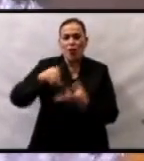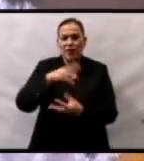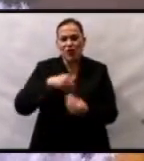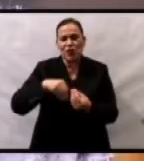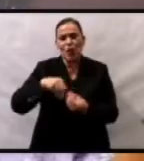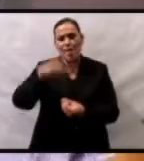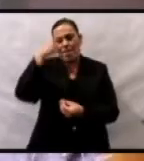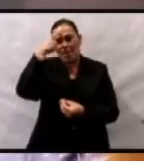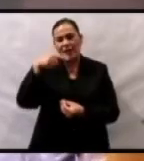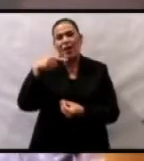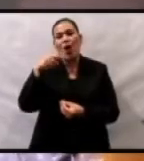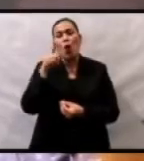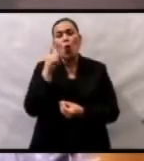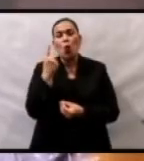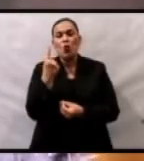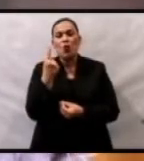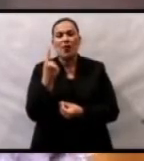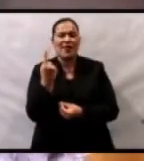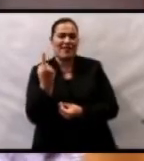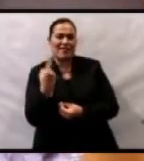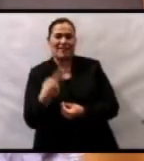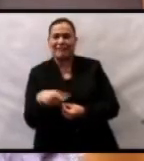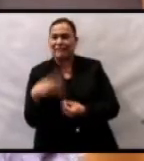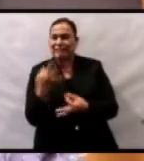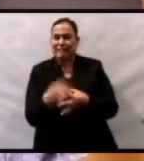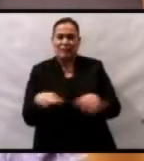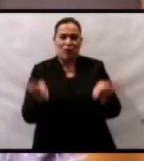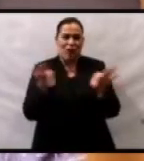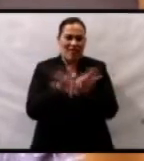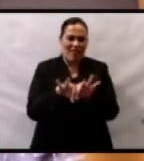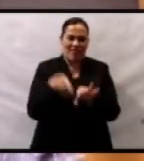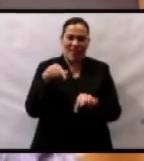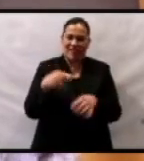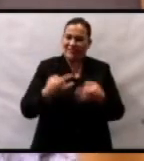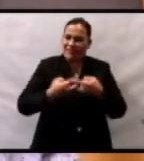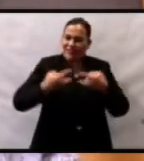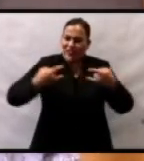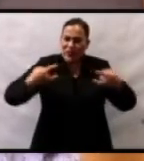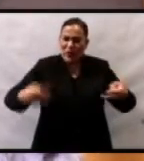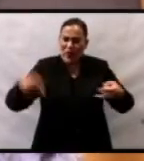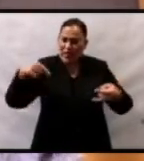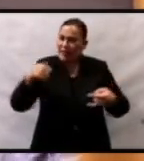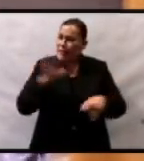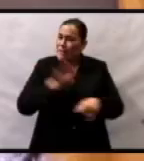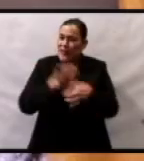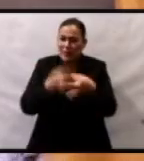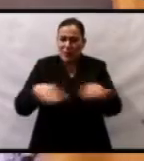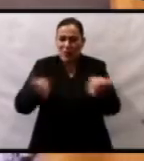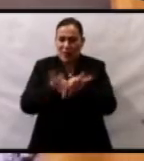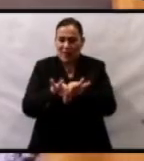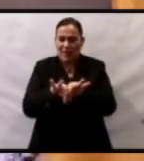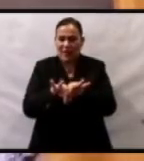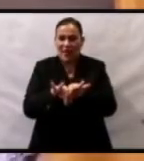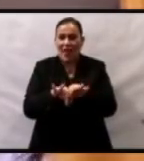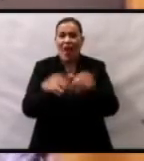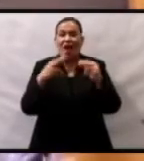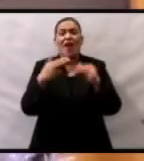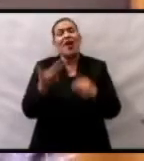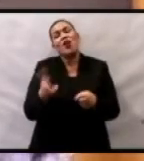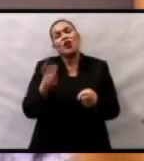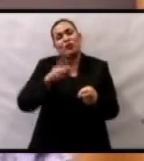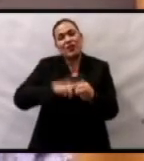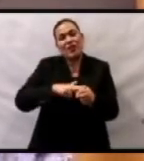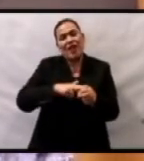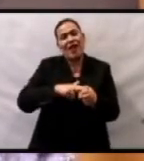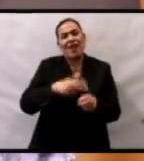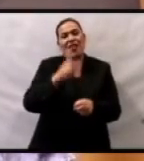municipal de una de las joyas históricas y arquitectónicas más importantes de la ciudad, el Hospital de Jesús,